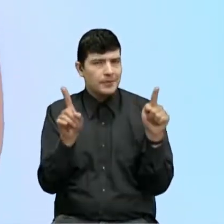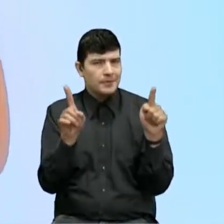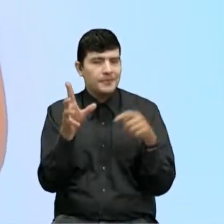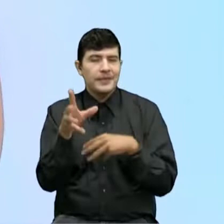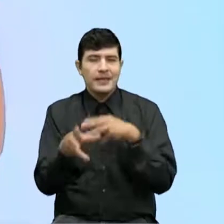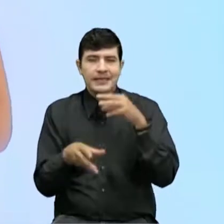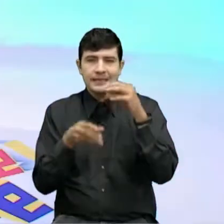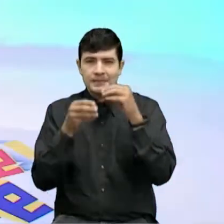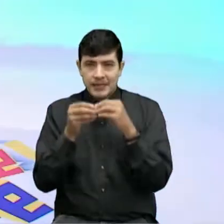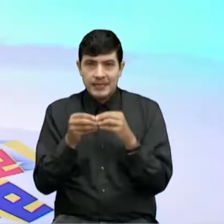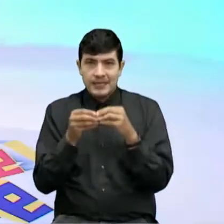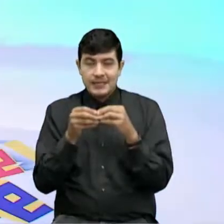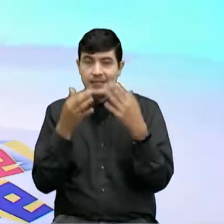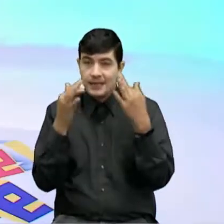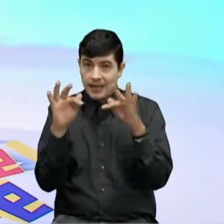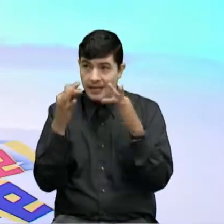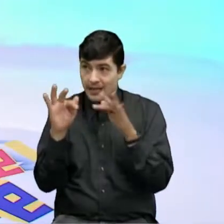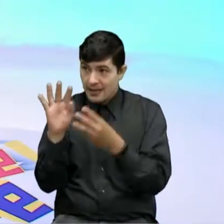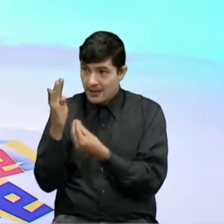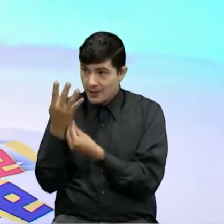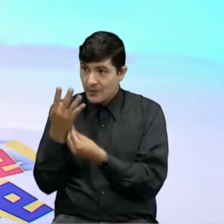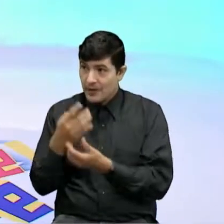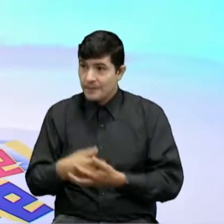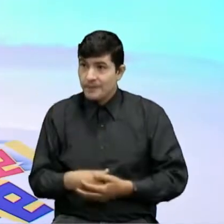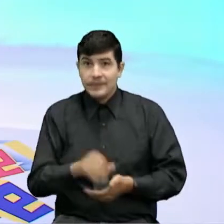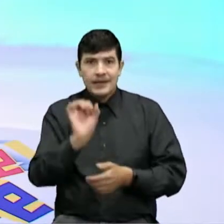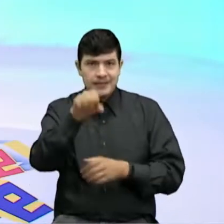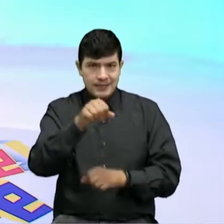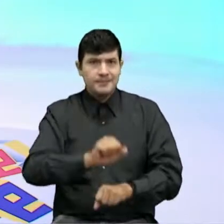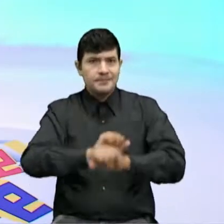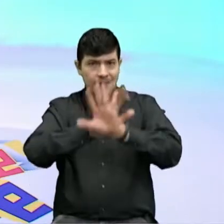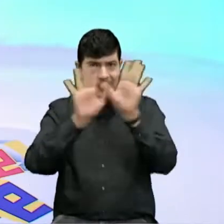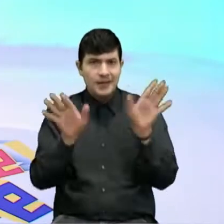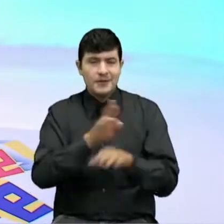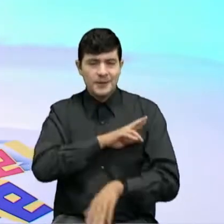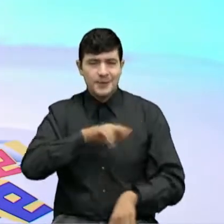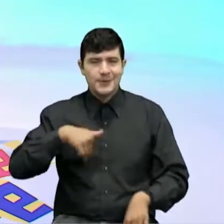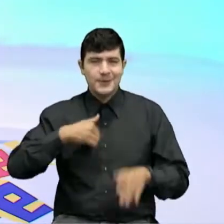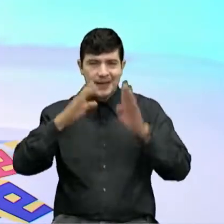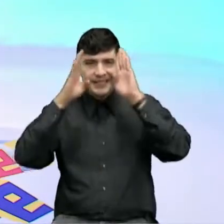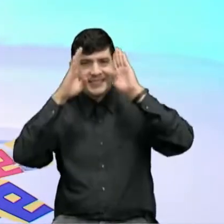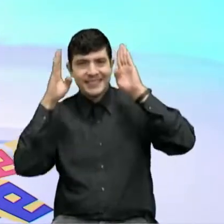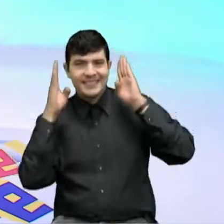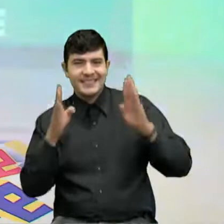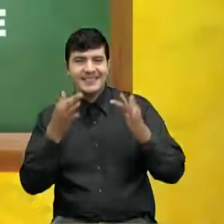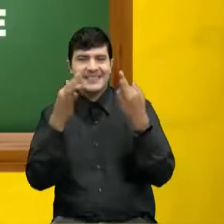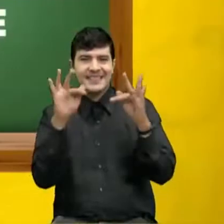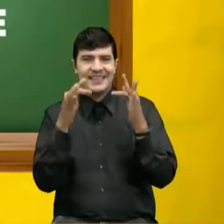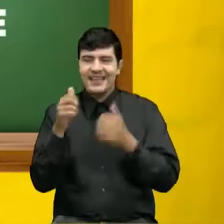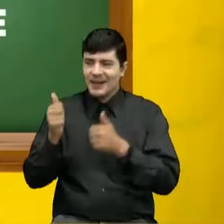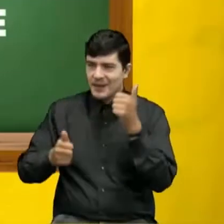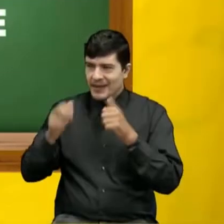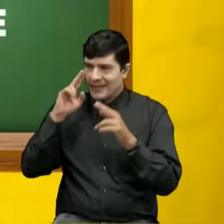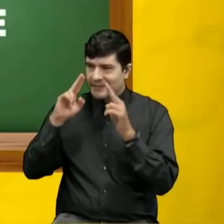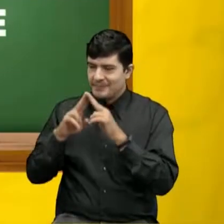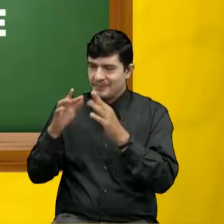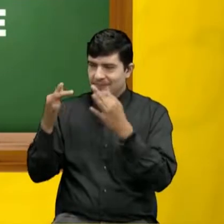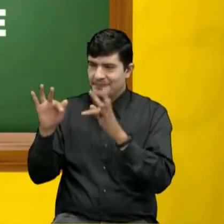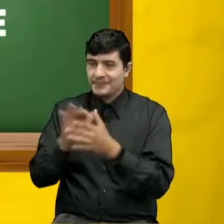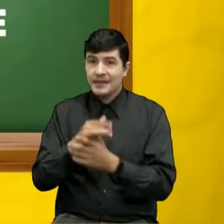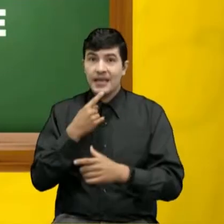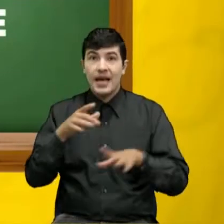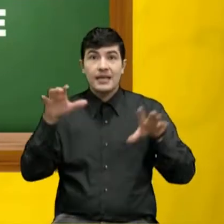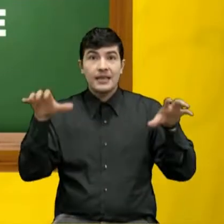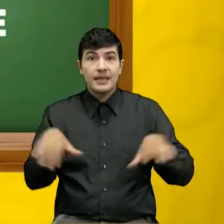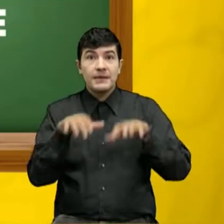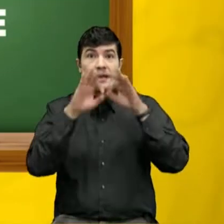tenemos tareita para los niños de cuarto. Claro, sí señora, vamos a estar pendientes de la tarea. Vamos a ver cuál es la tarea, dice. Actividad